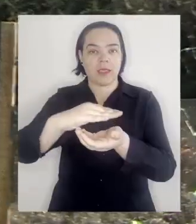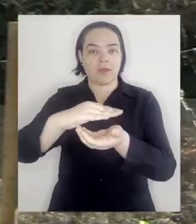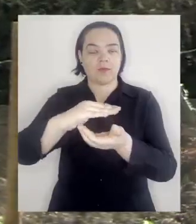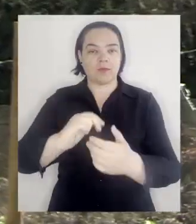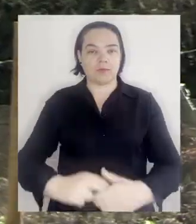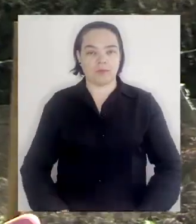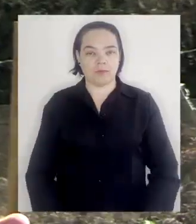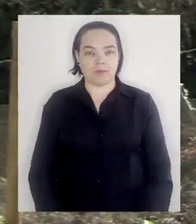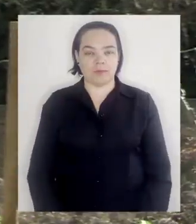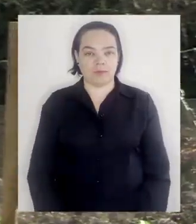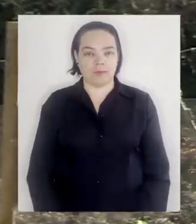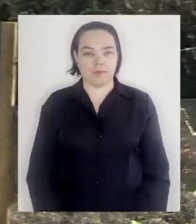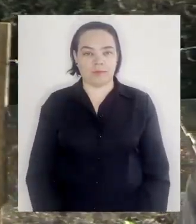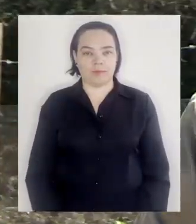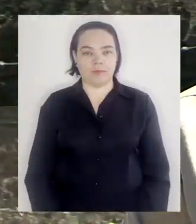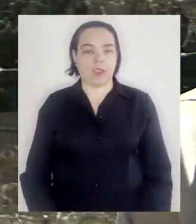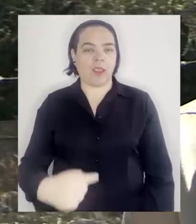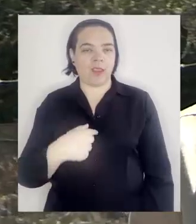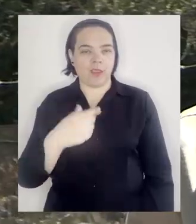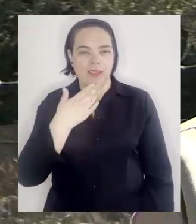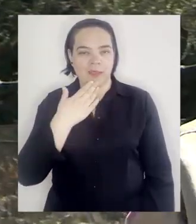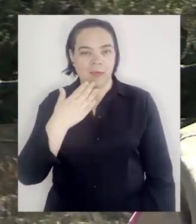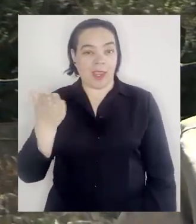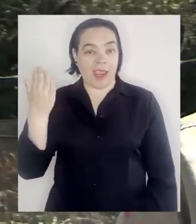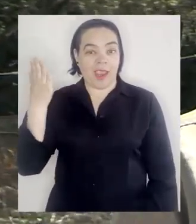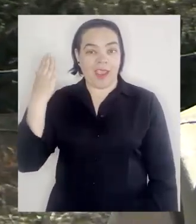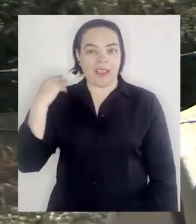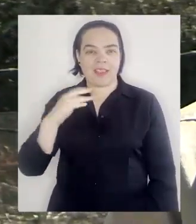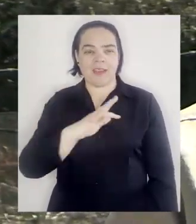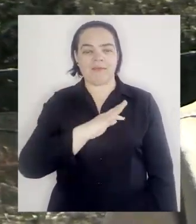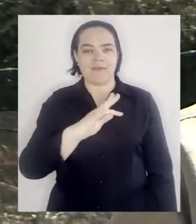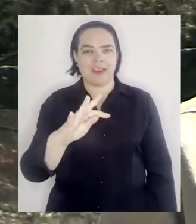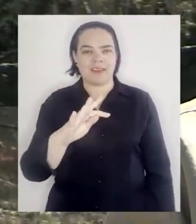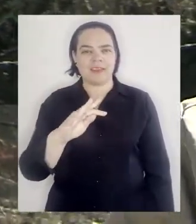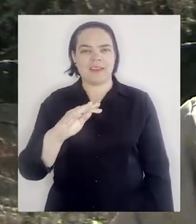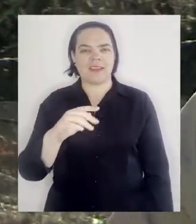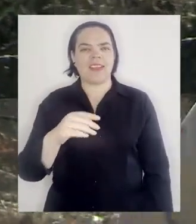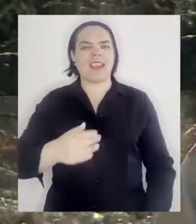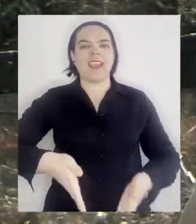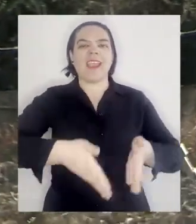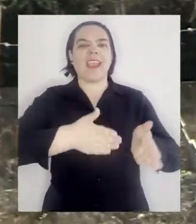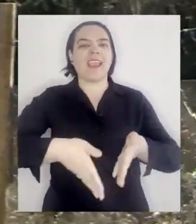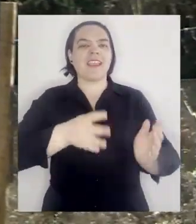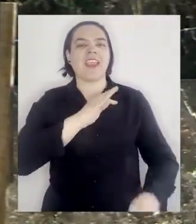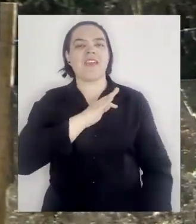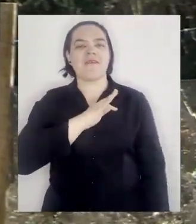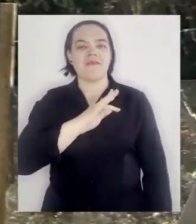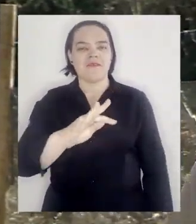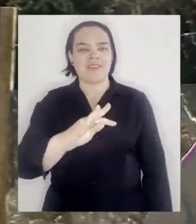yo soy el traductor también, porque estuve en Francia, en la avenida Francia, ya creo que allá en Valparaíso.